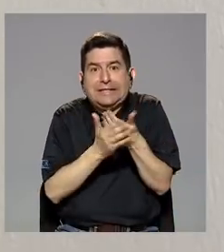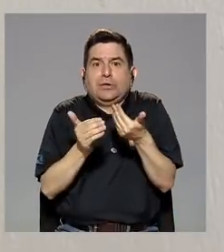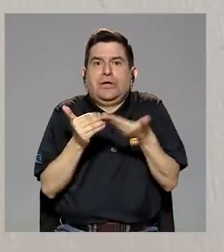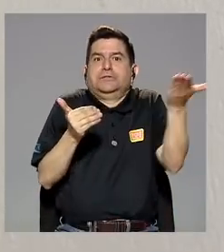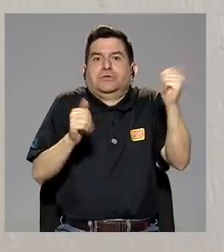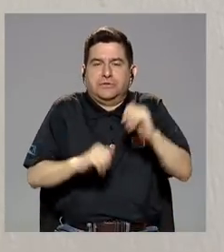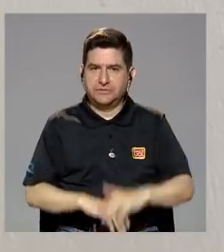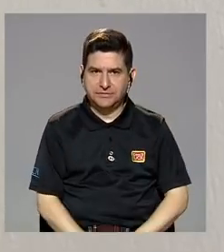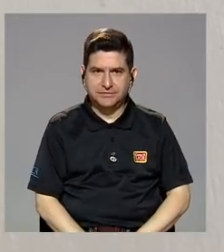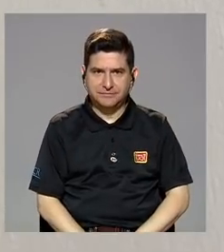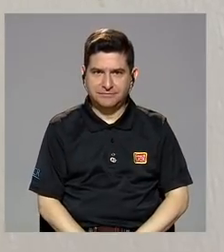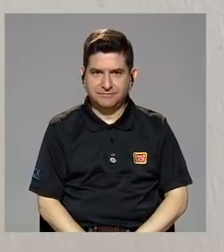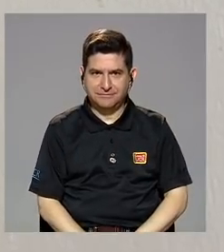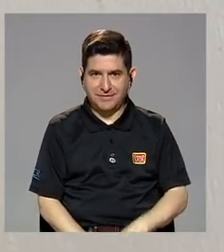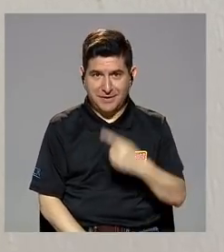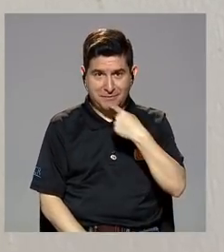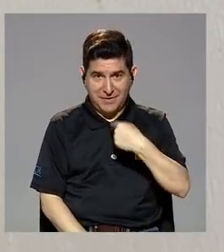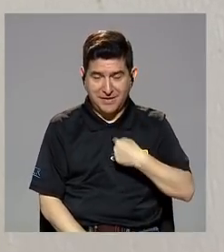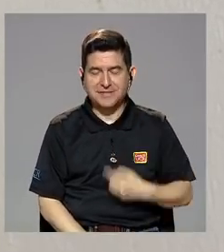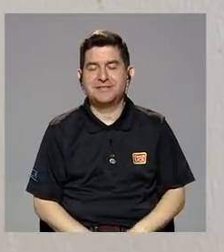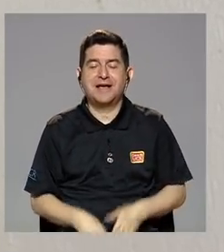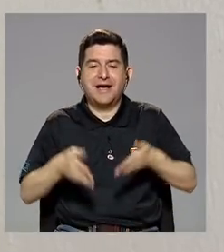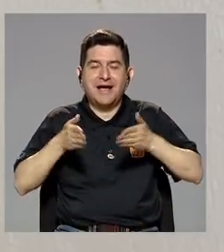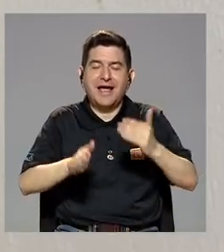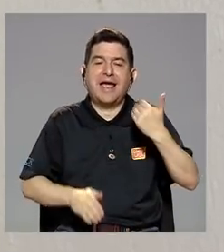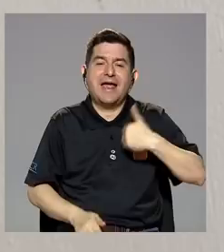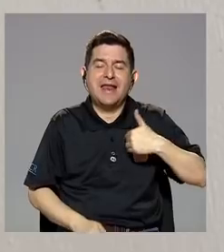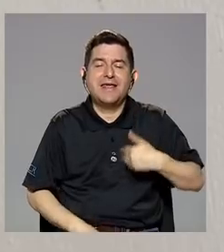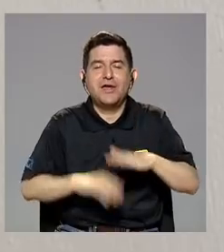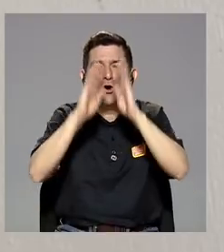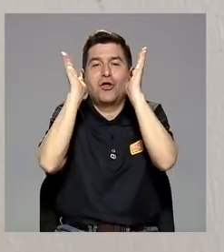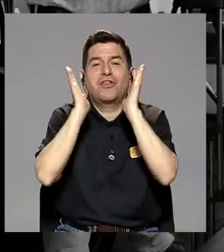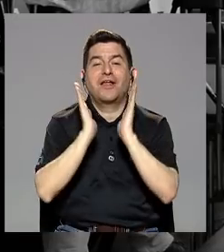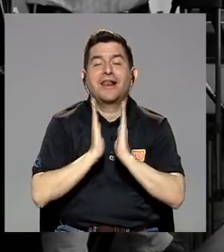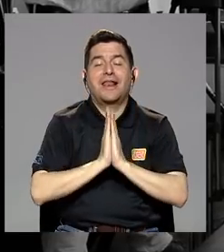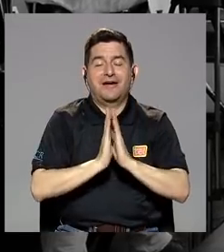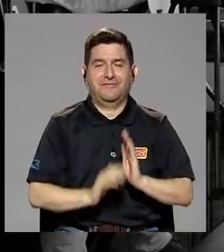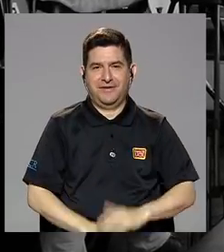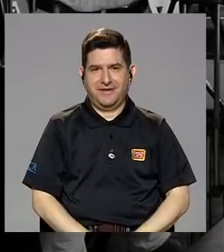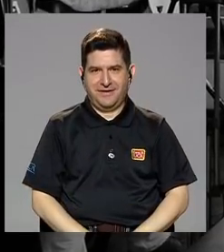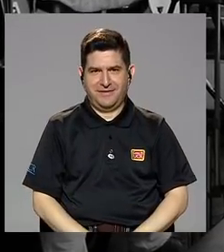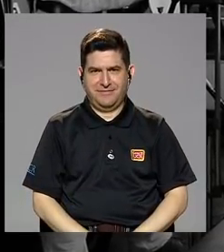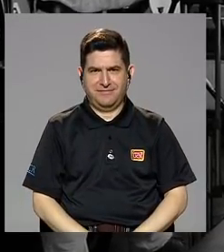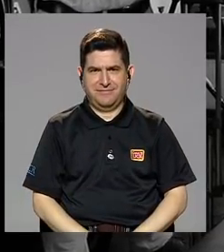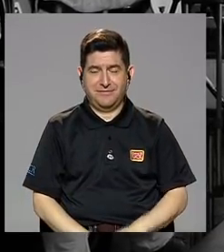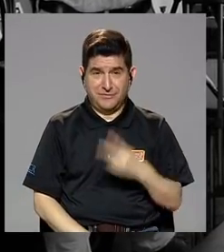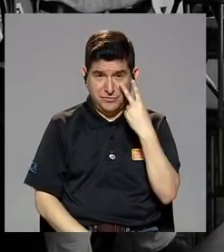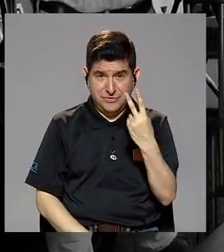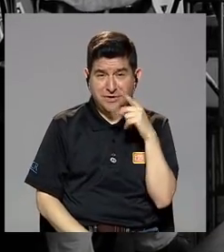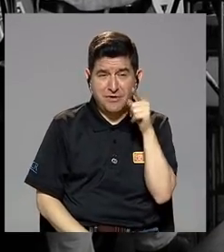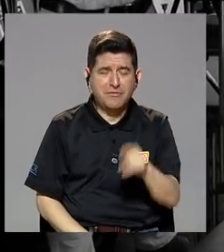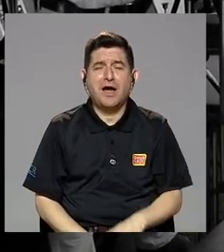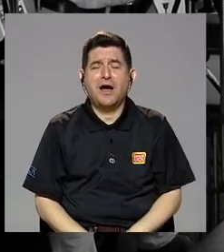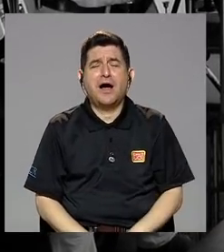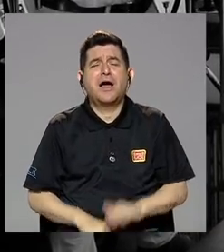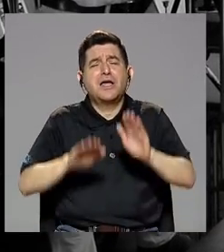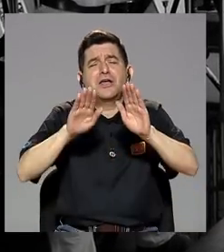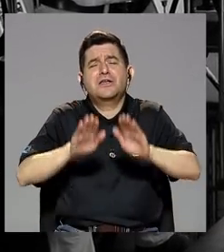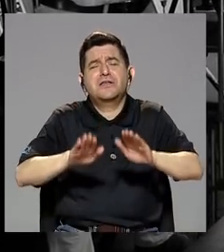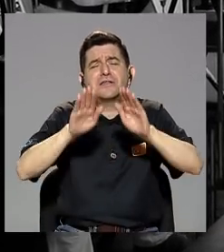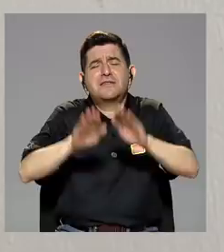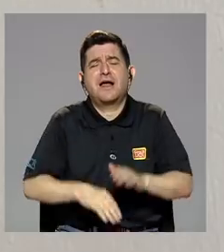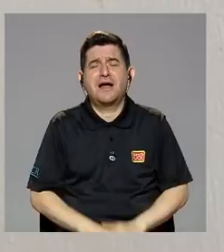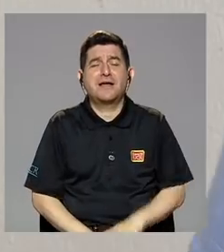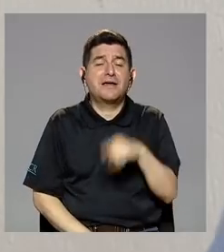con decirte que me decía en el hijo de la virgen capítulo que elige la virgen está que si estoy en los brazos